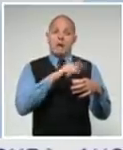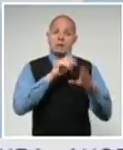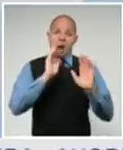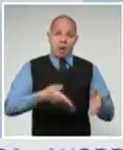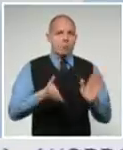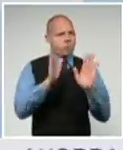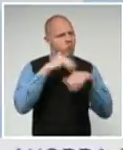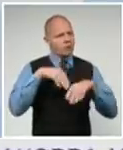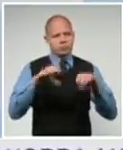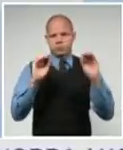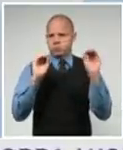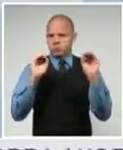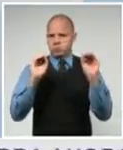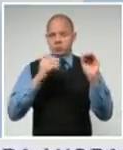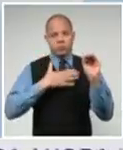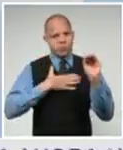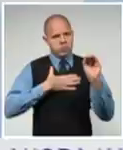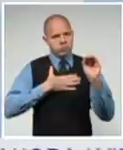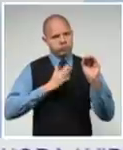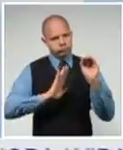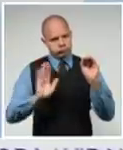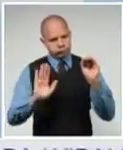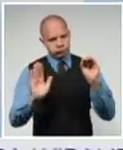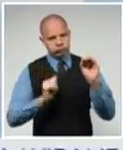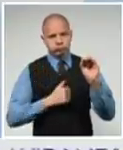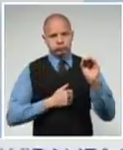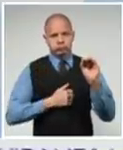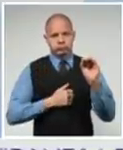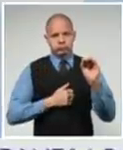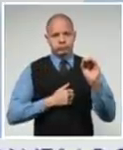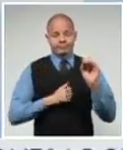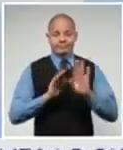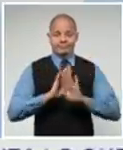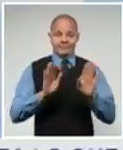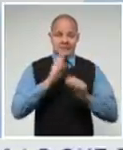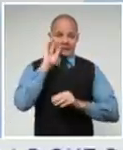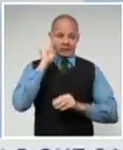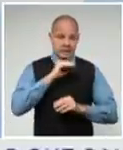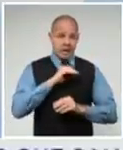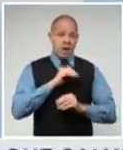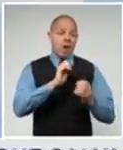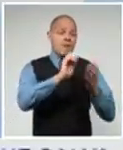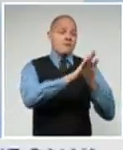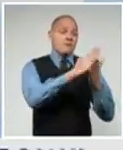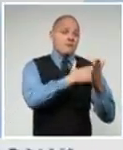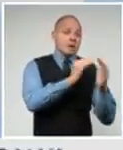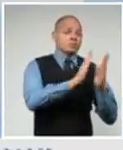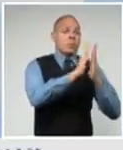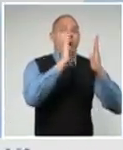ningún fallecido por esta enfermedad en nuestro país, y con esto pues se acumulan